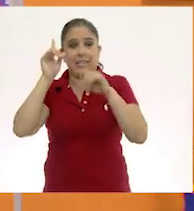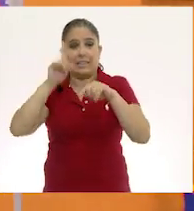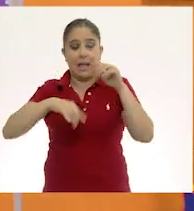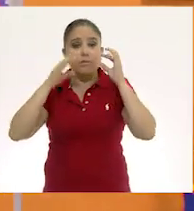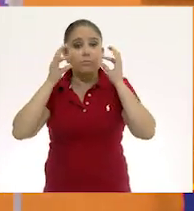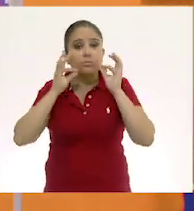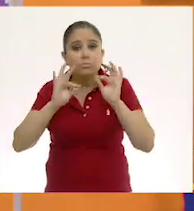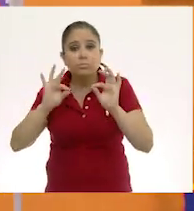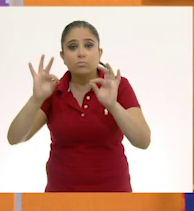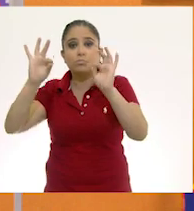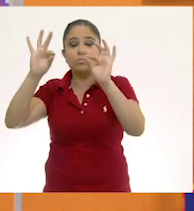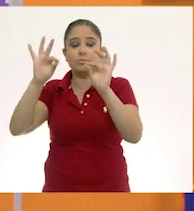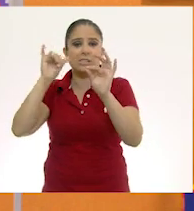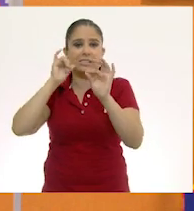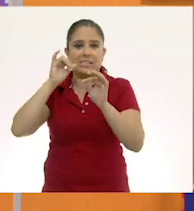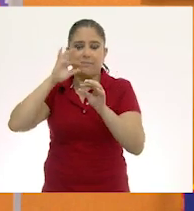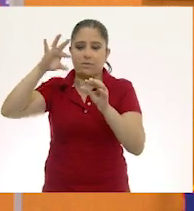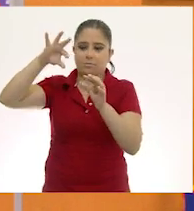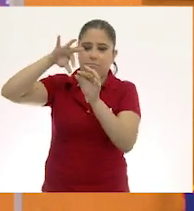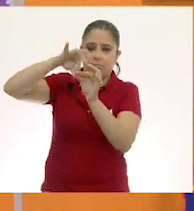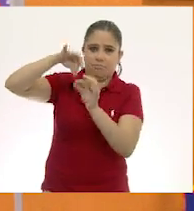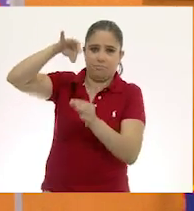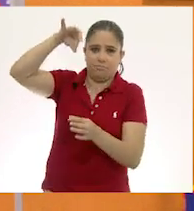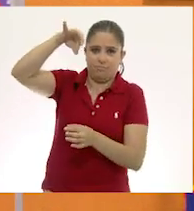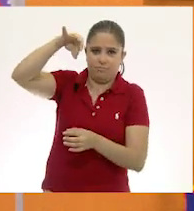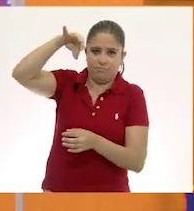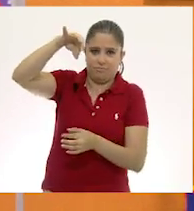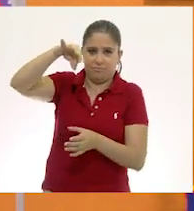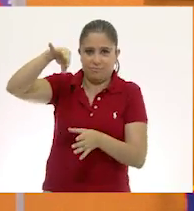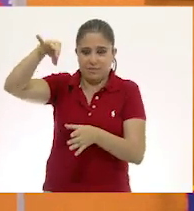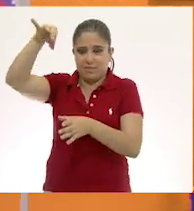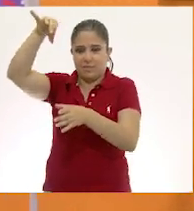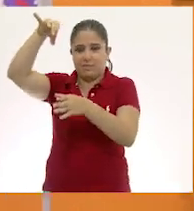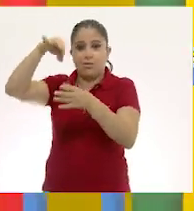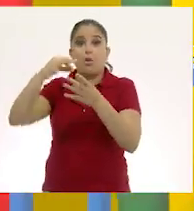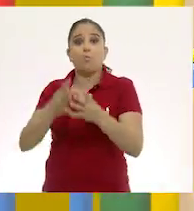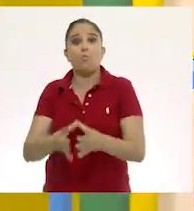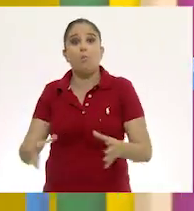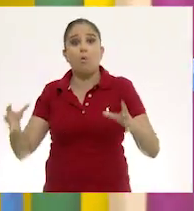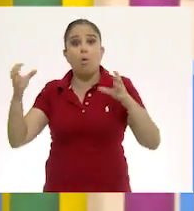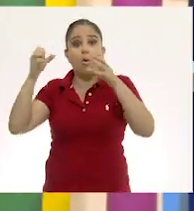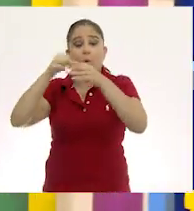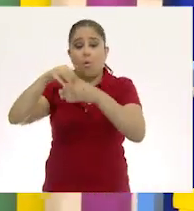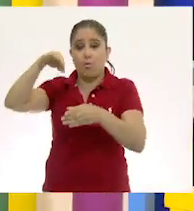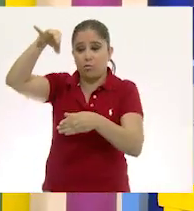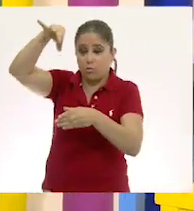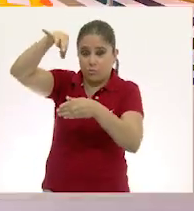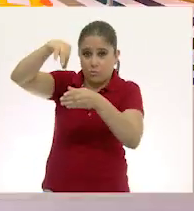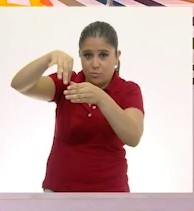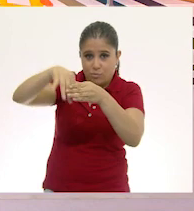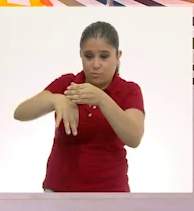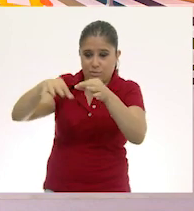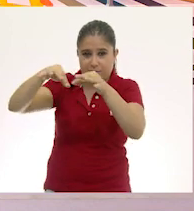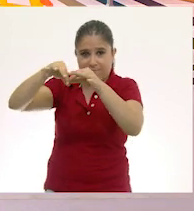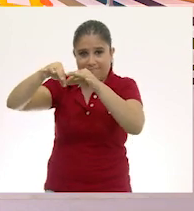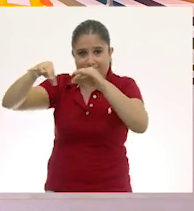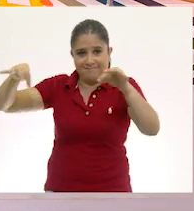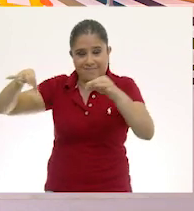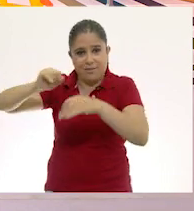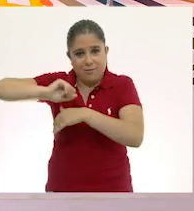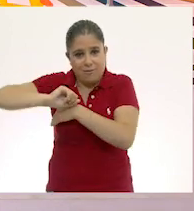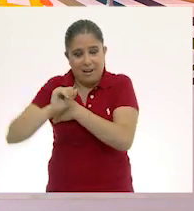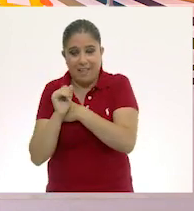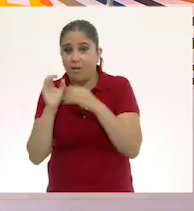Muy bien. Tomándolo de las orejitas de los resortes sin tocar la parte central. Y lo ponemos... en nuestra bolsita